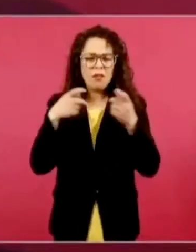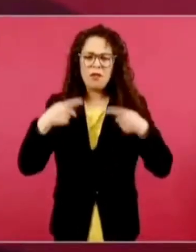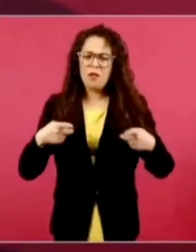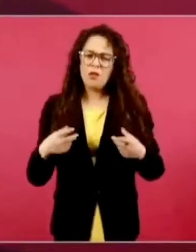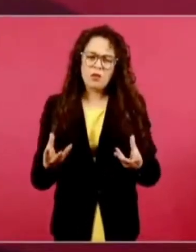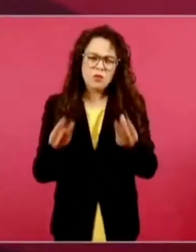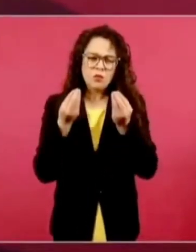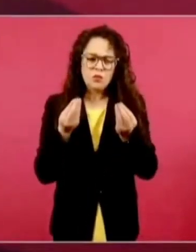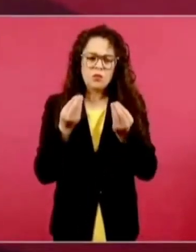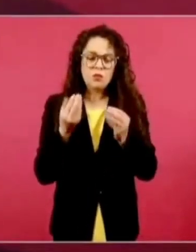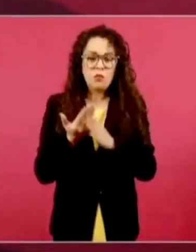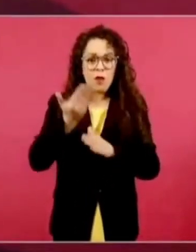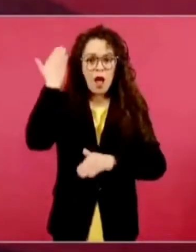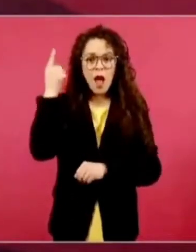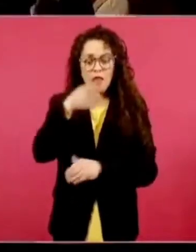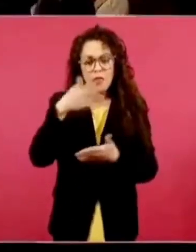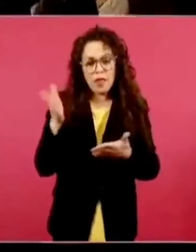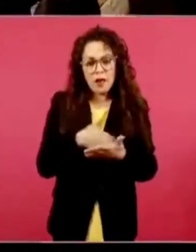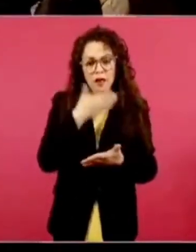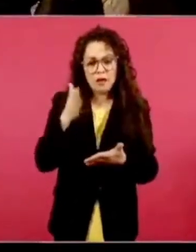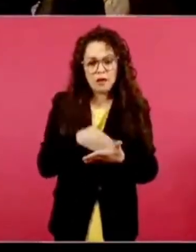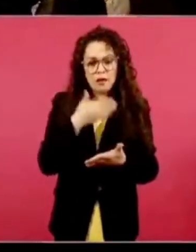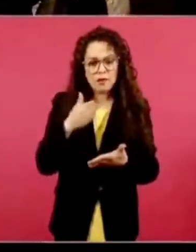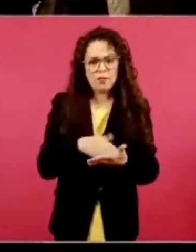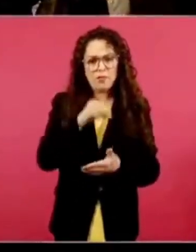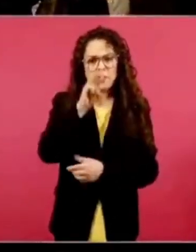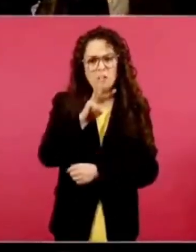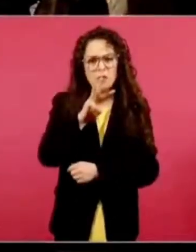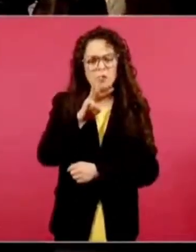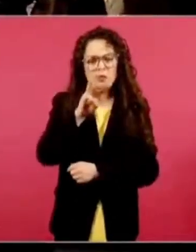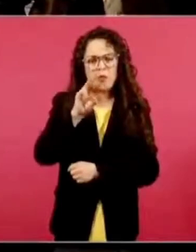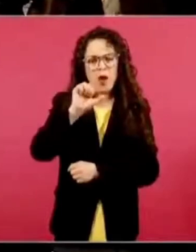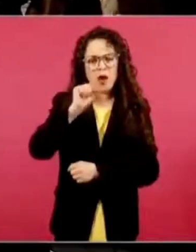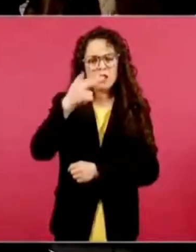Times o en el Washington Post